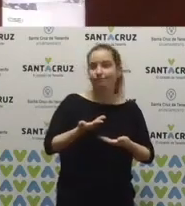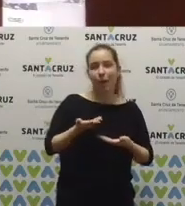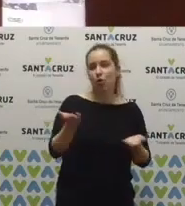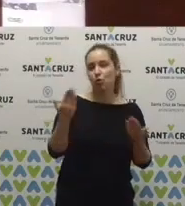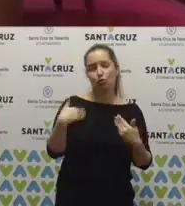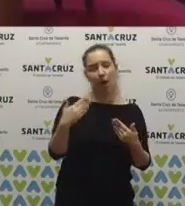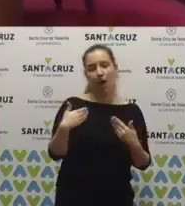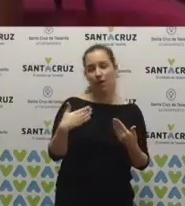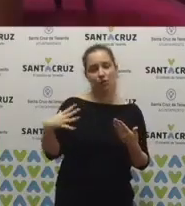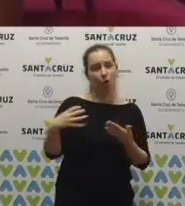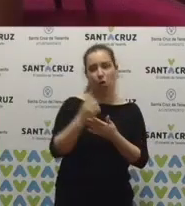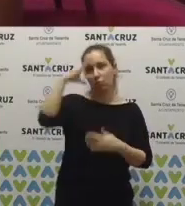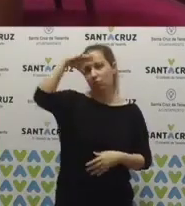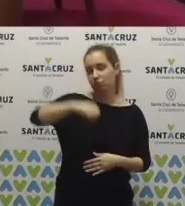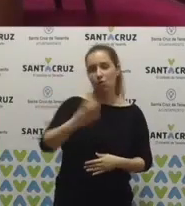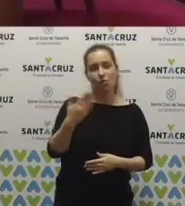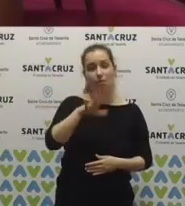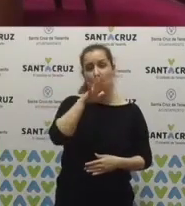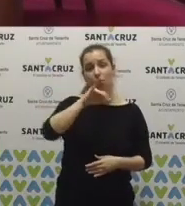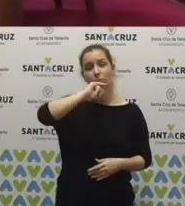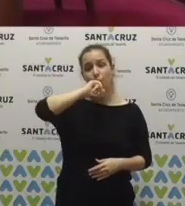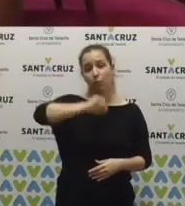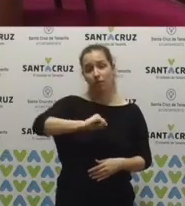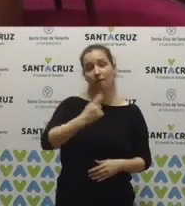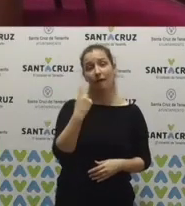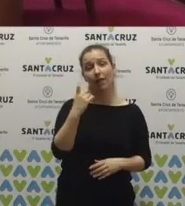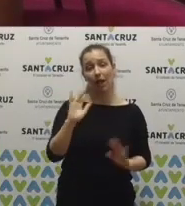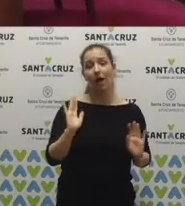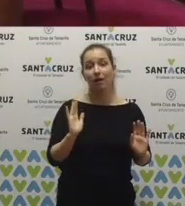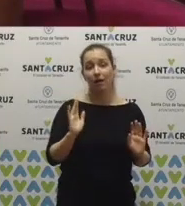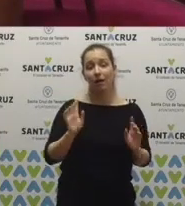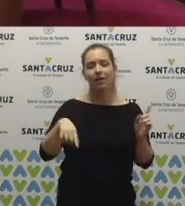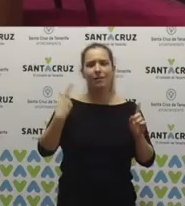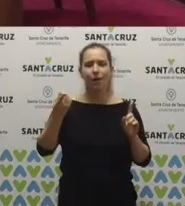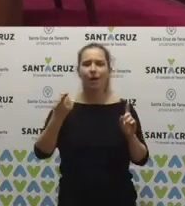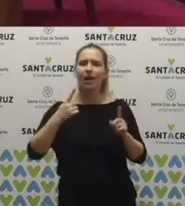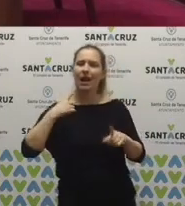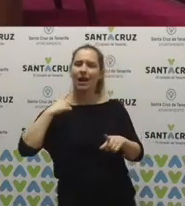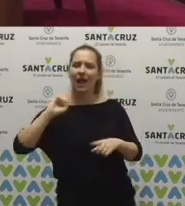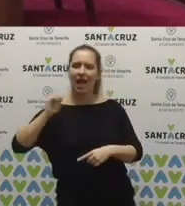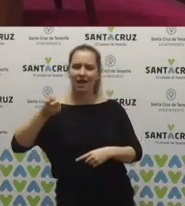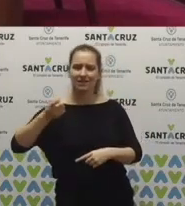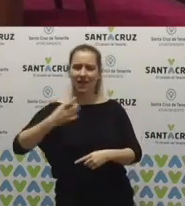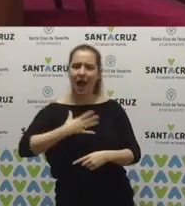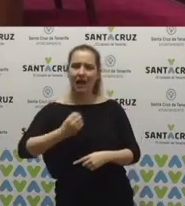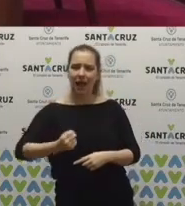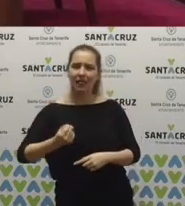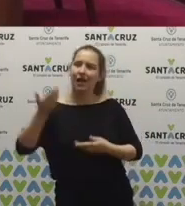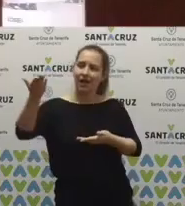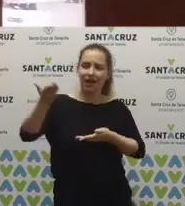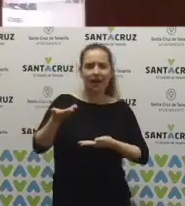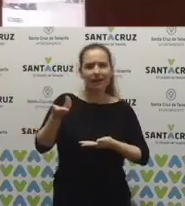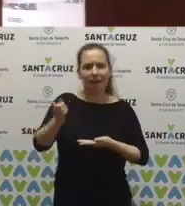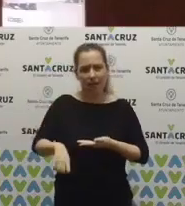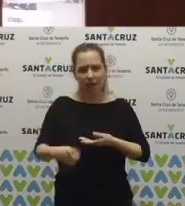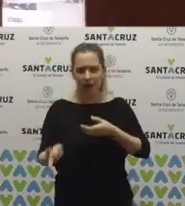exalcaldes en este criterio de meter notables introducimos a los des alcaldes